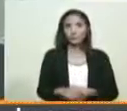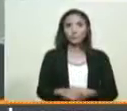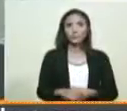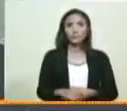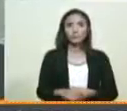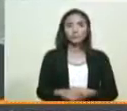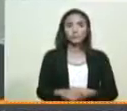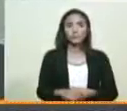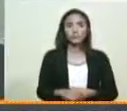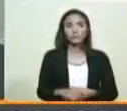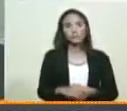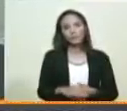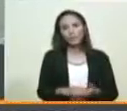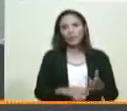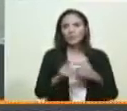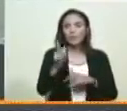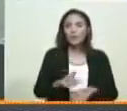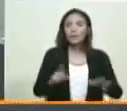así como los